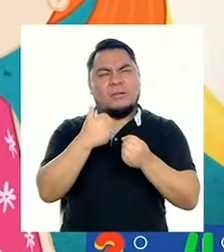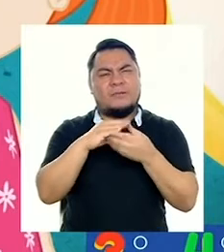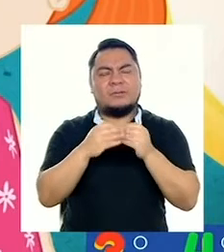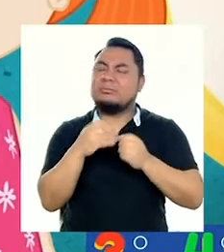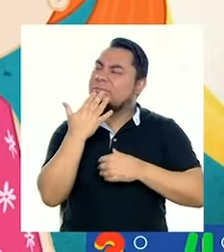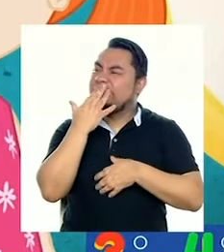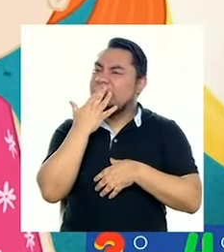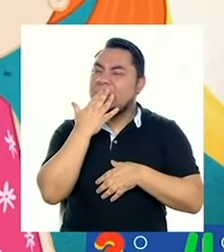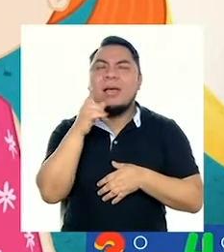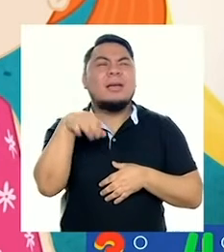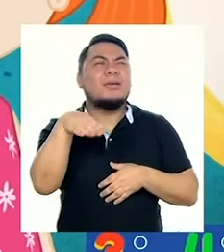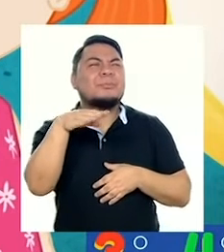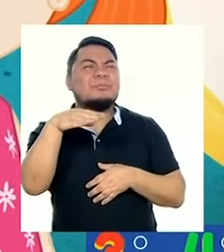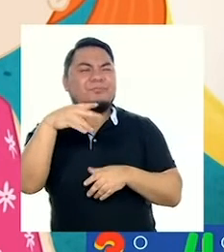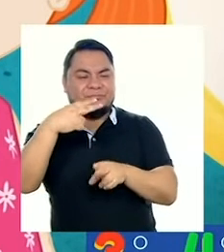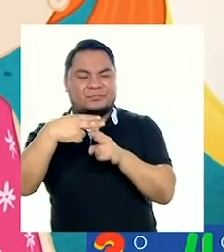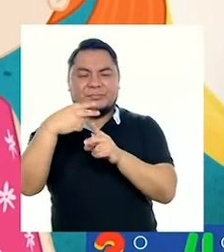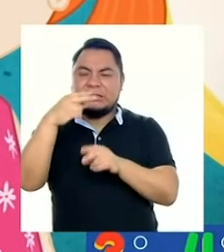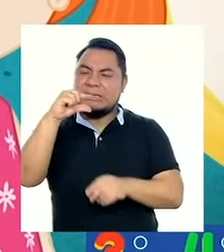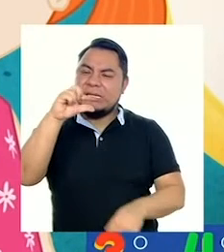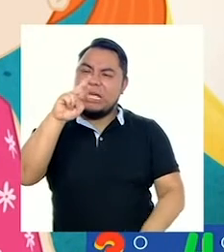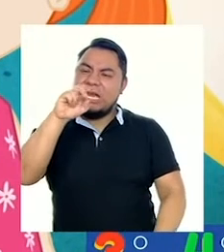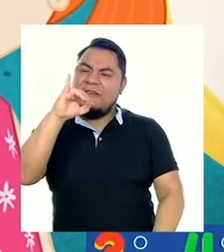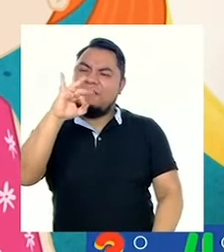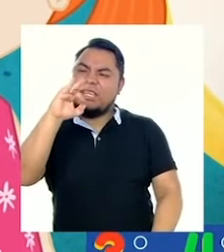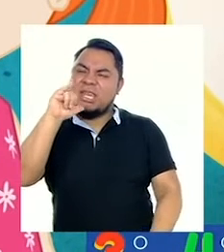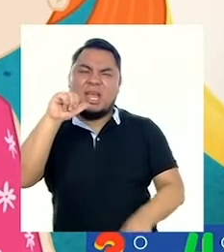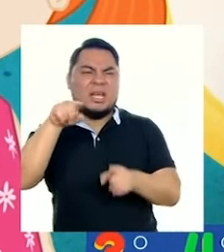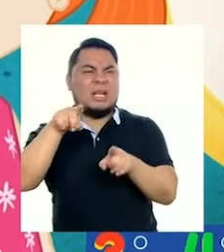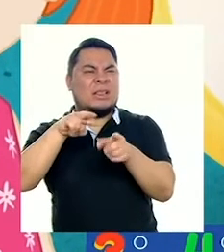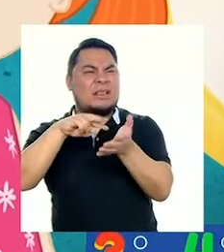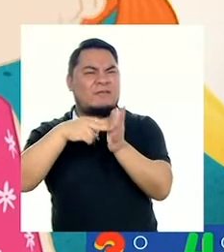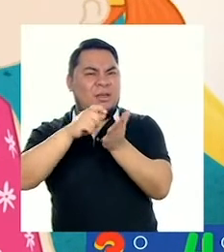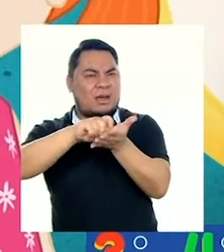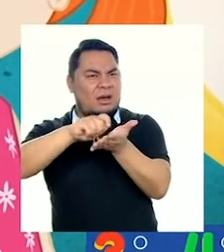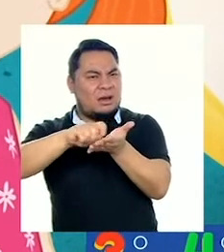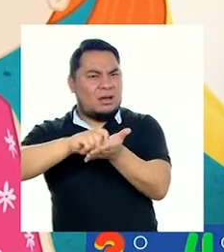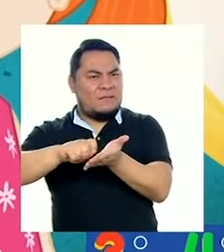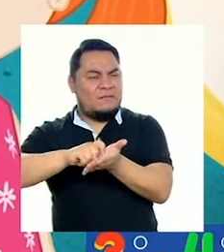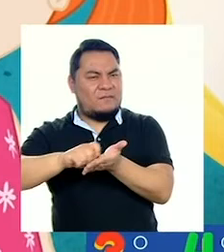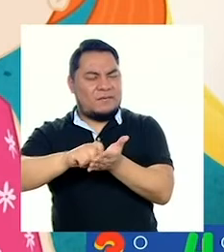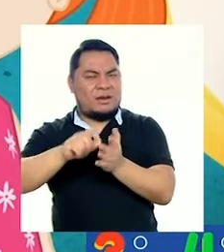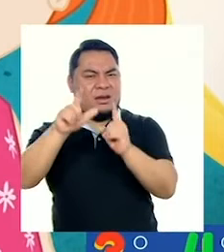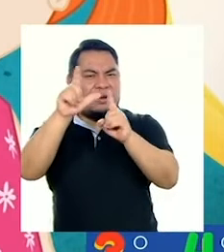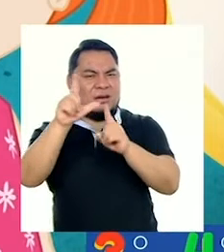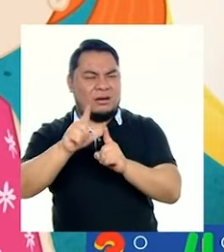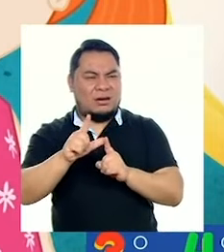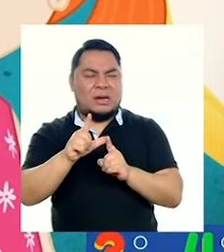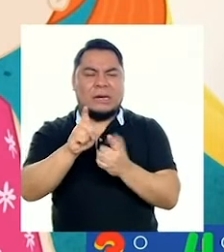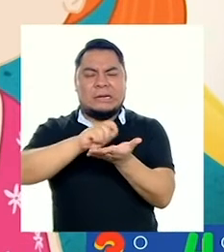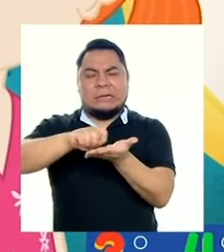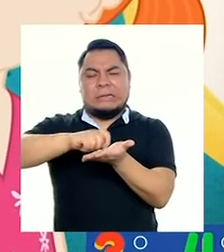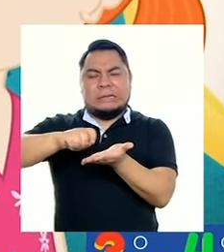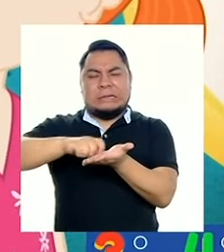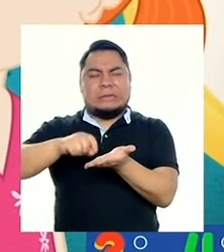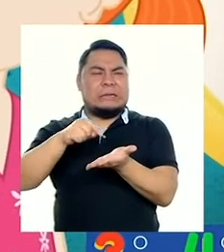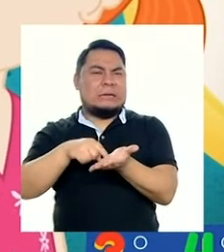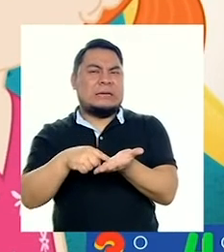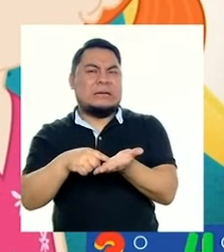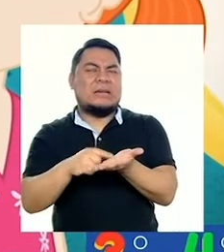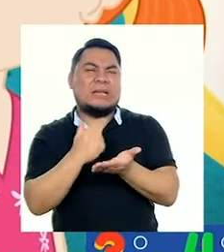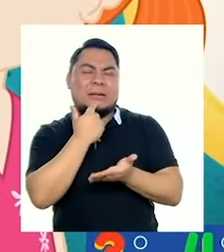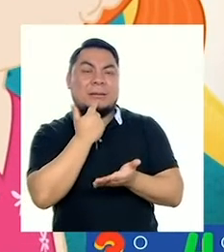Bueno, grafía tiene que ver con algo escrito, como caligrafía, ortografía. Y